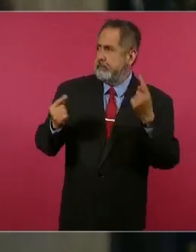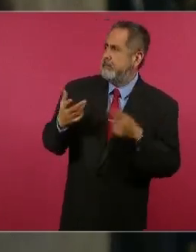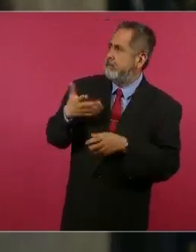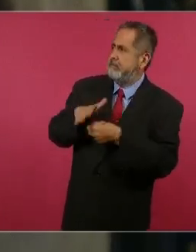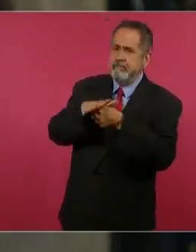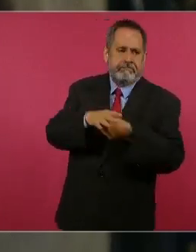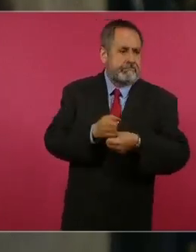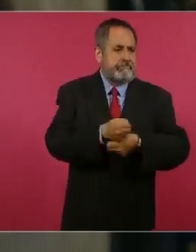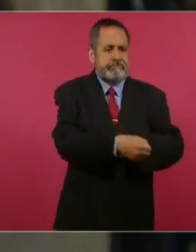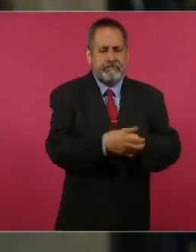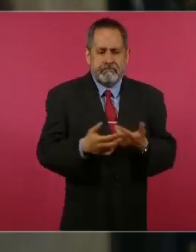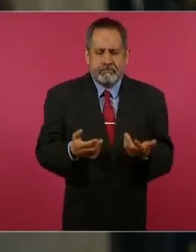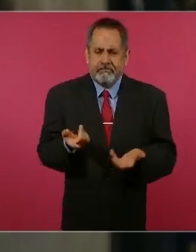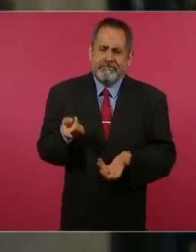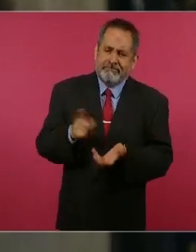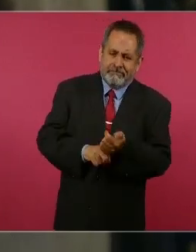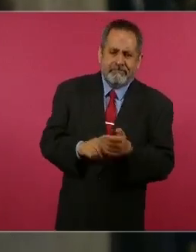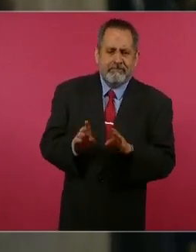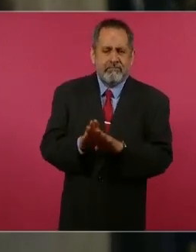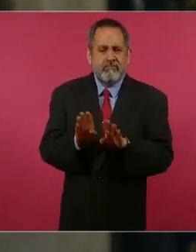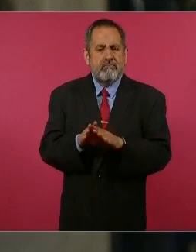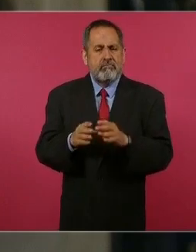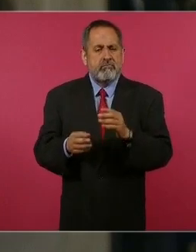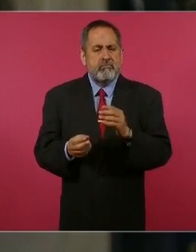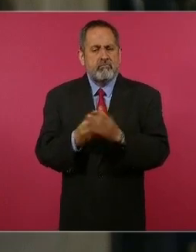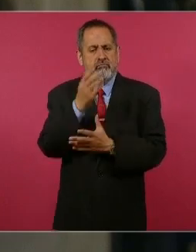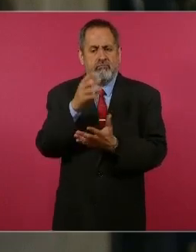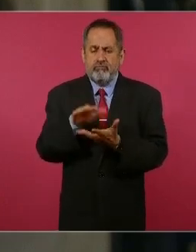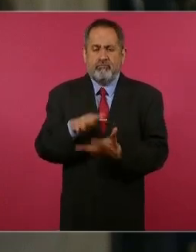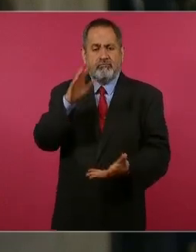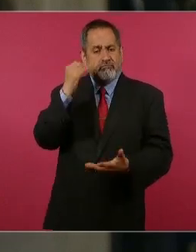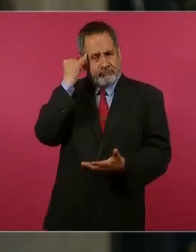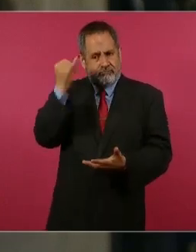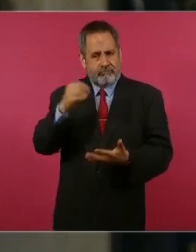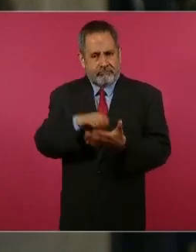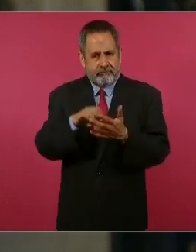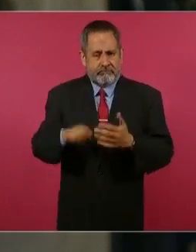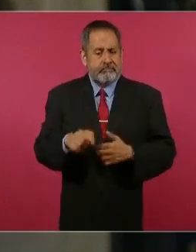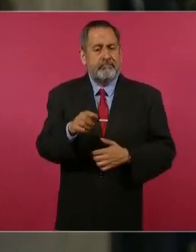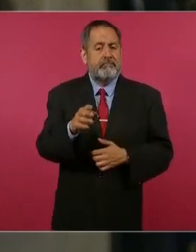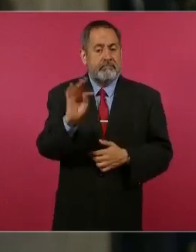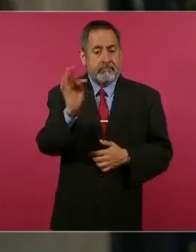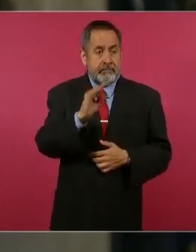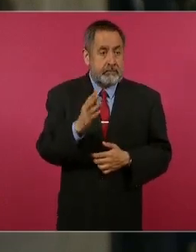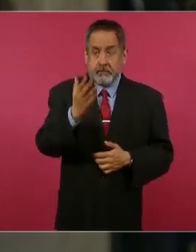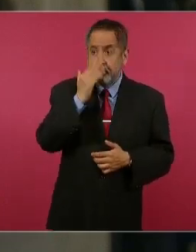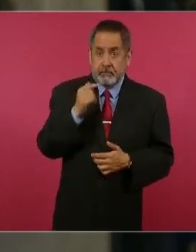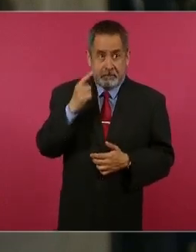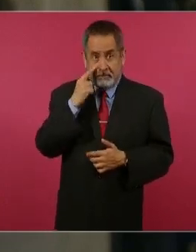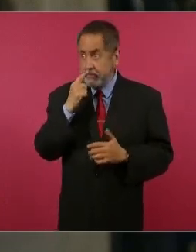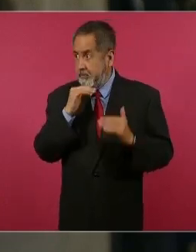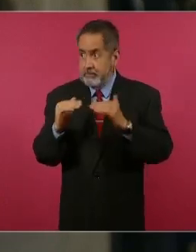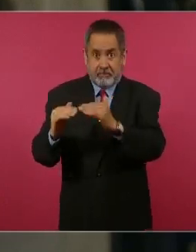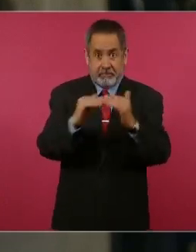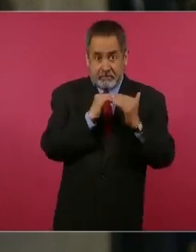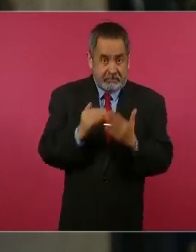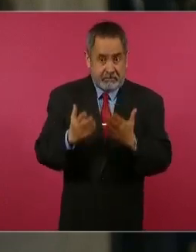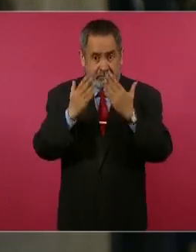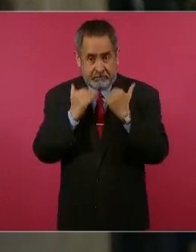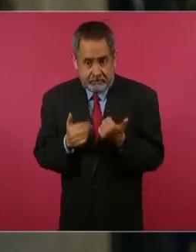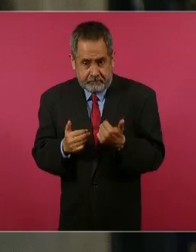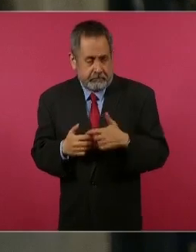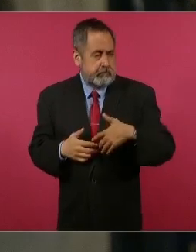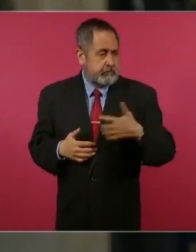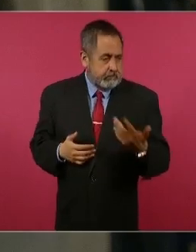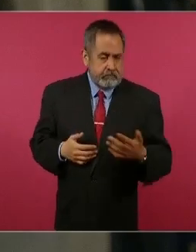planadora, pero para adentro, ¿qué significaría esta pluralidad de ideas? Porque usted mencionaba que si no hay democracia, en un sistema democrático tiene